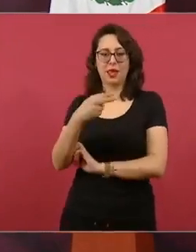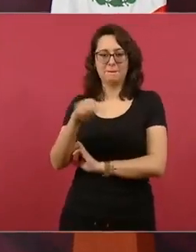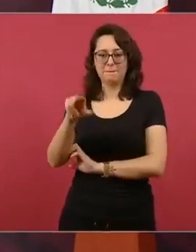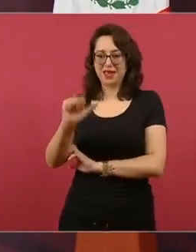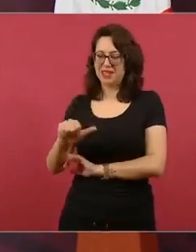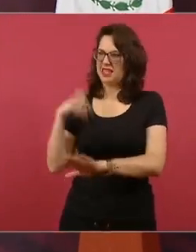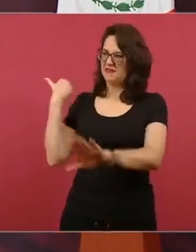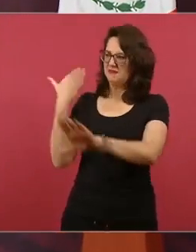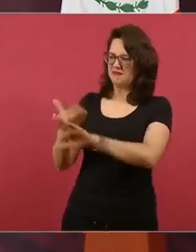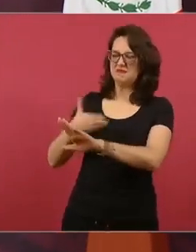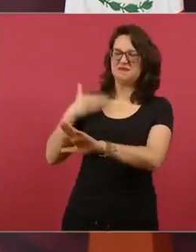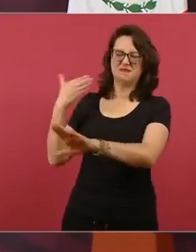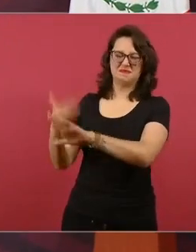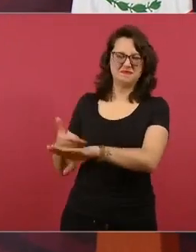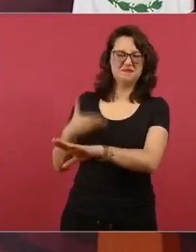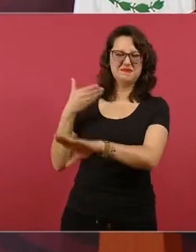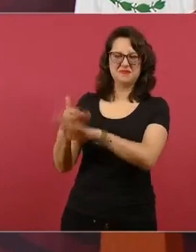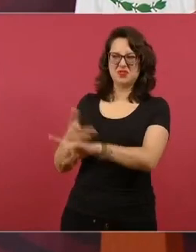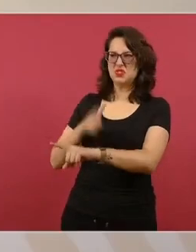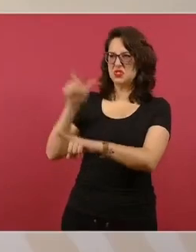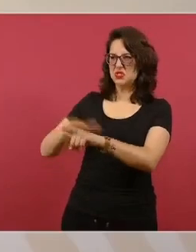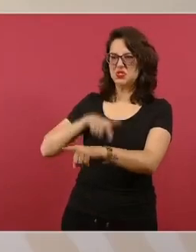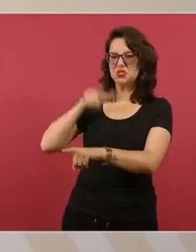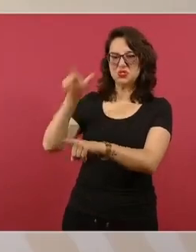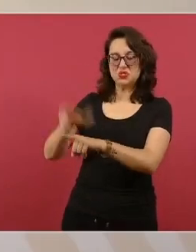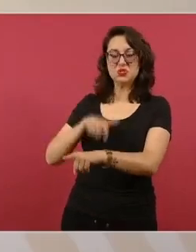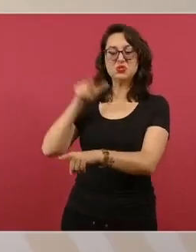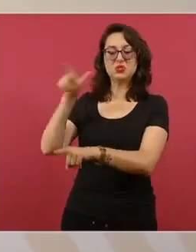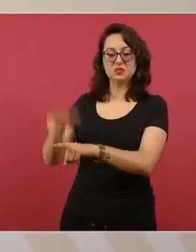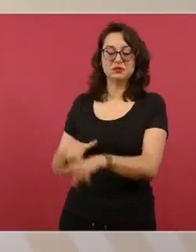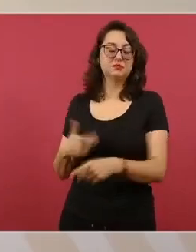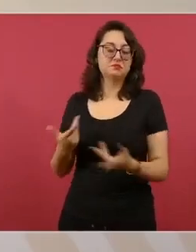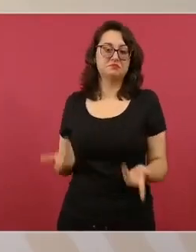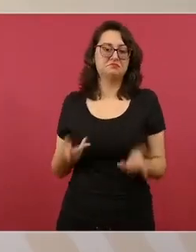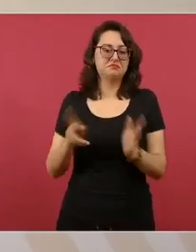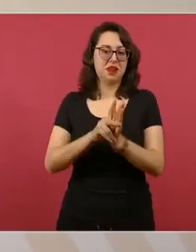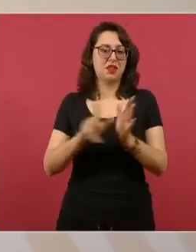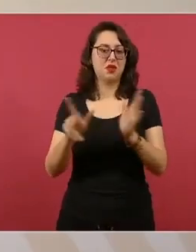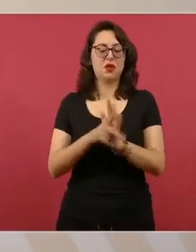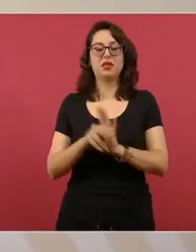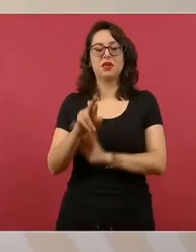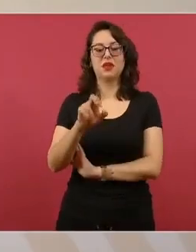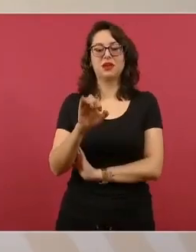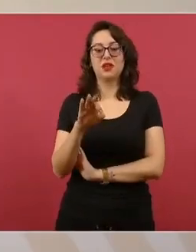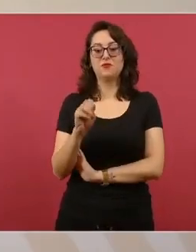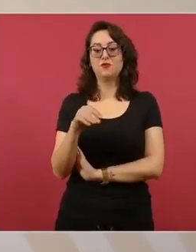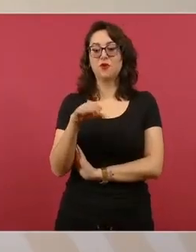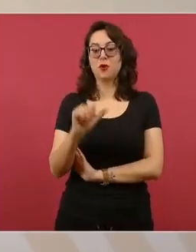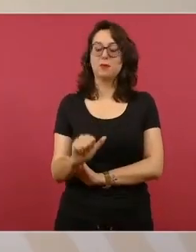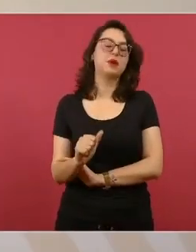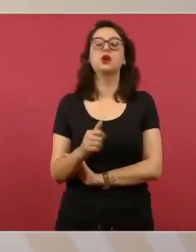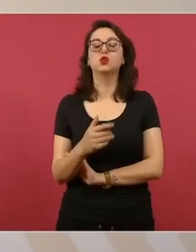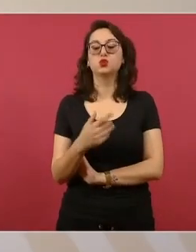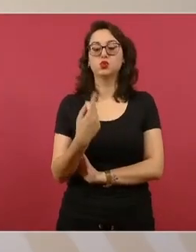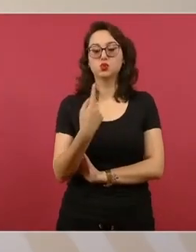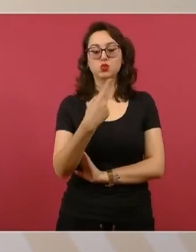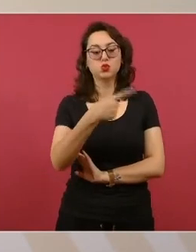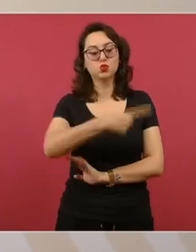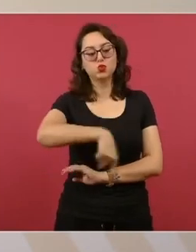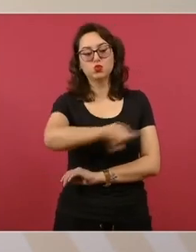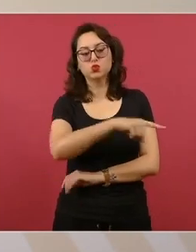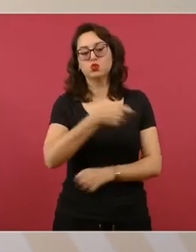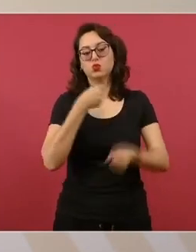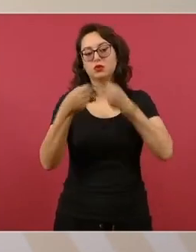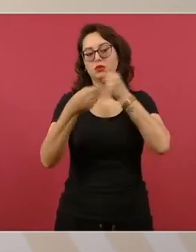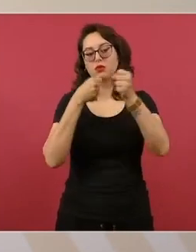Reforma, que es el boletín de los potentados y de los